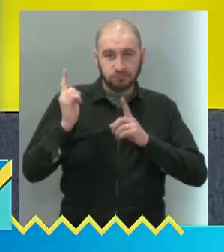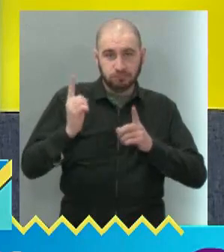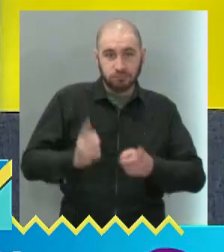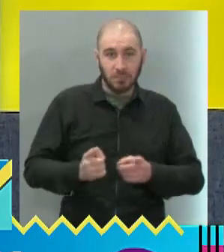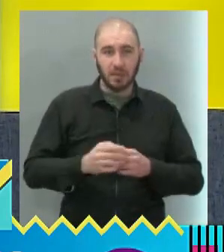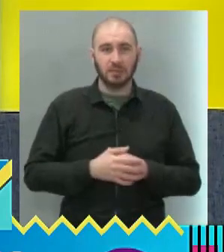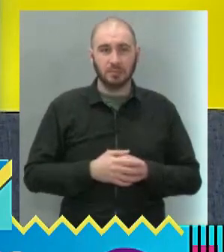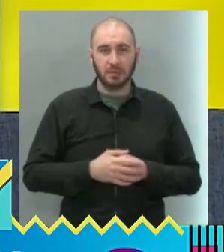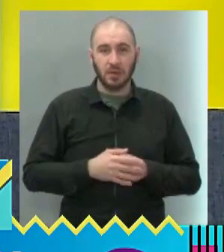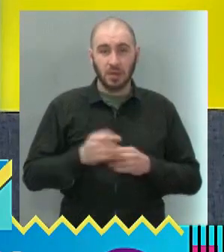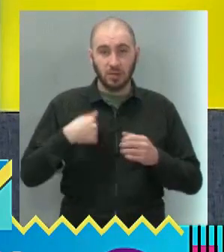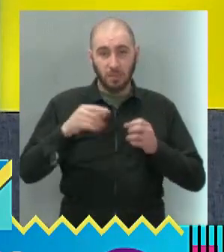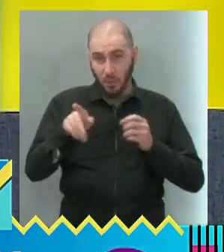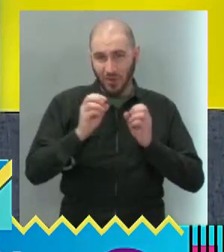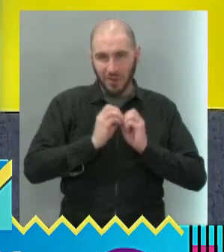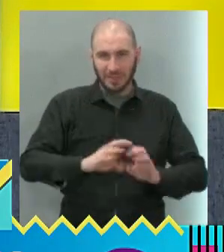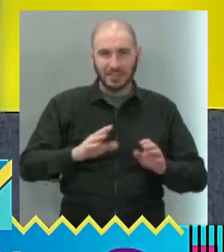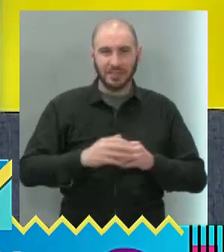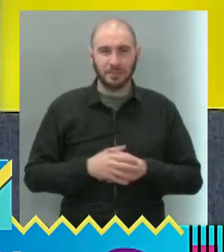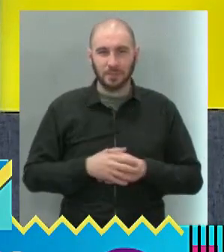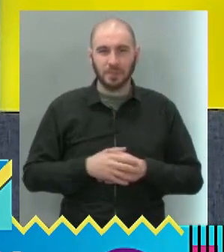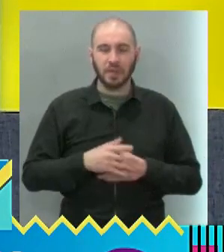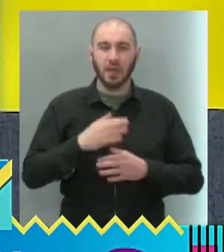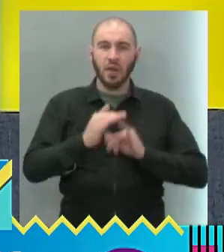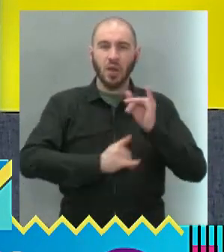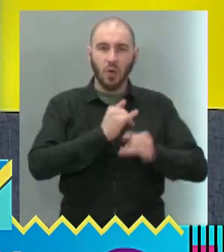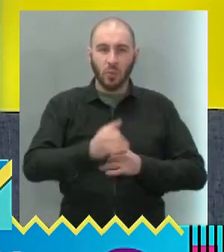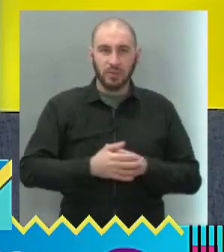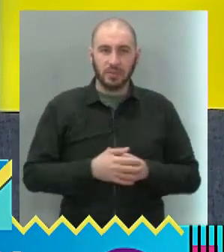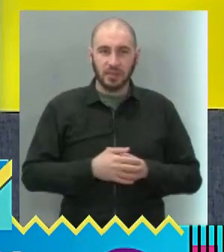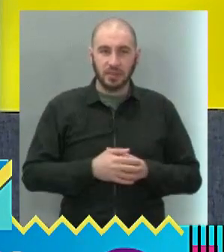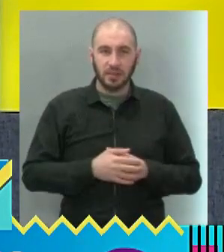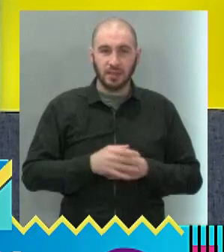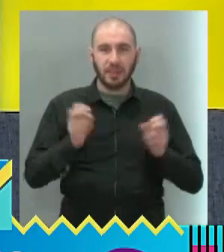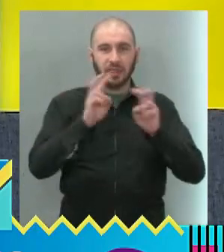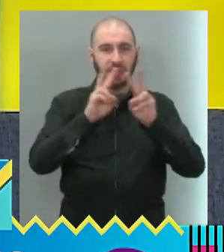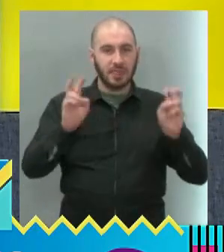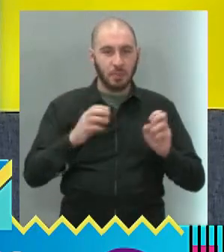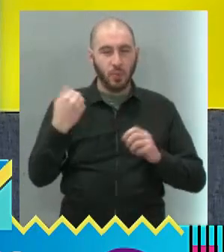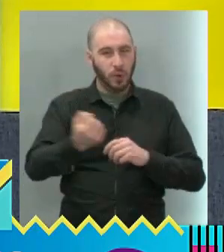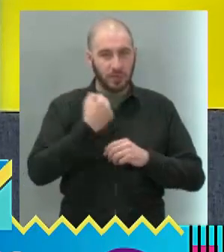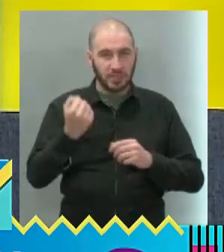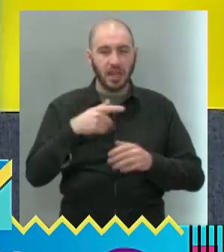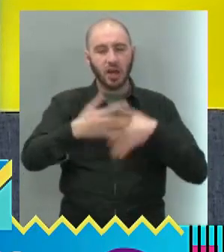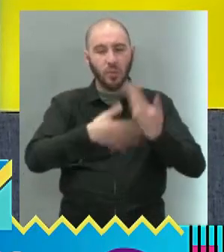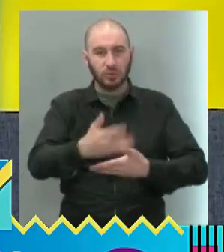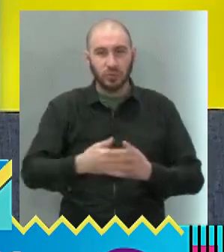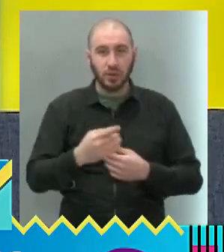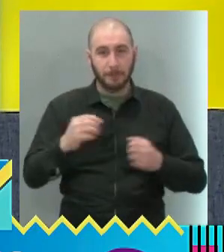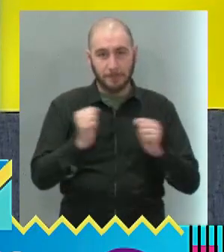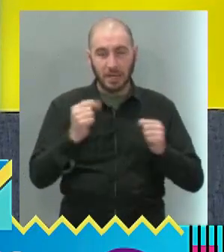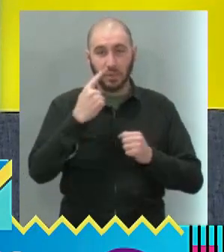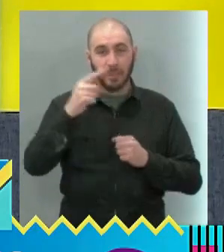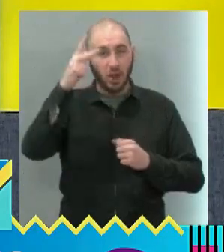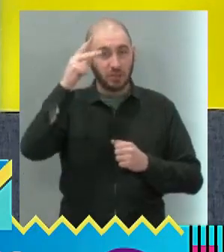con las que iniciaste y hablando de este tópico que es tan importante, que es la Revolución de Mayo